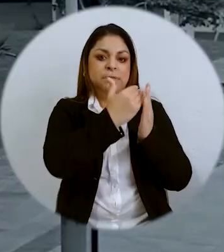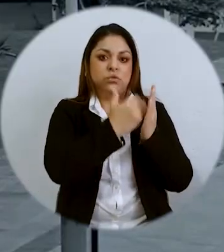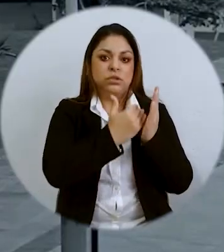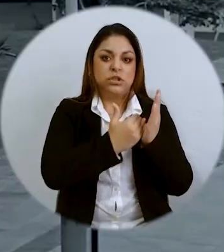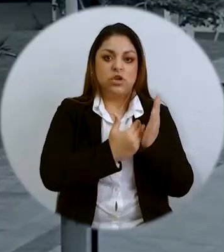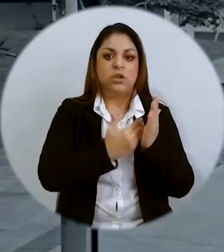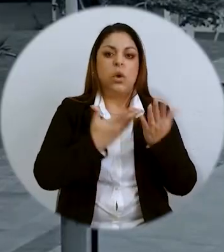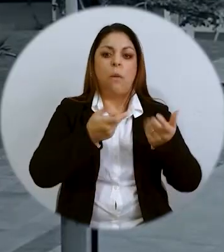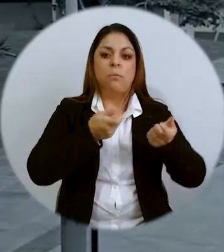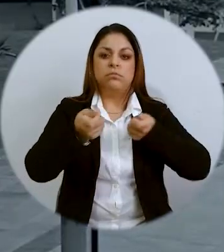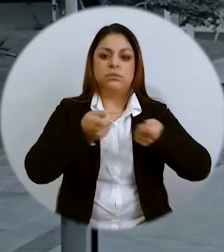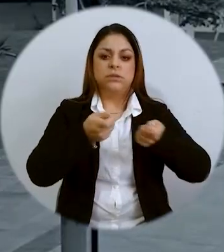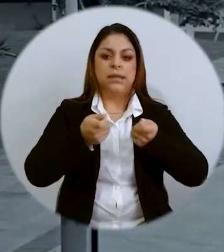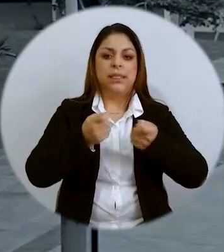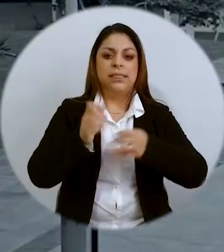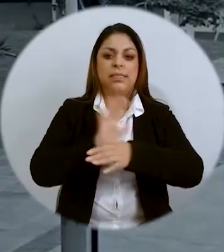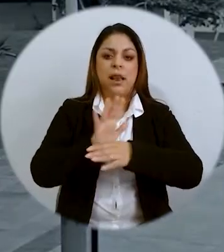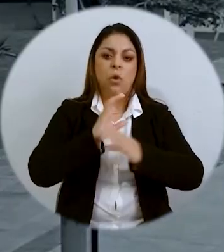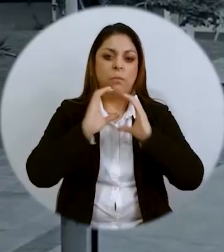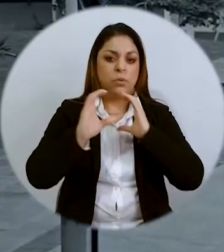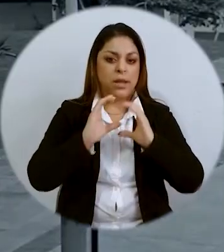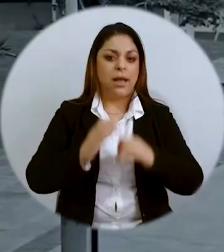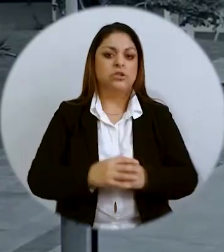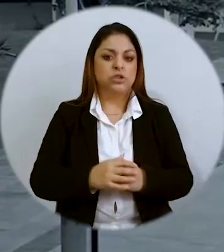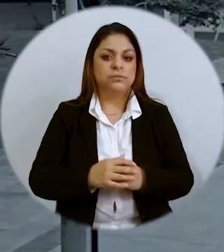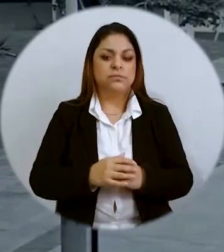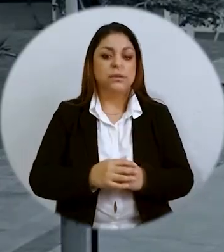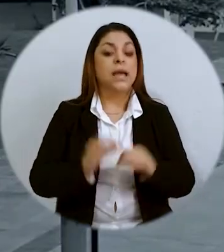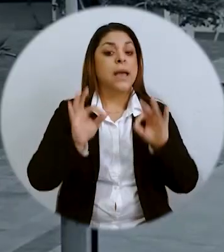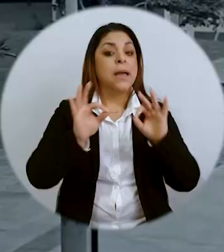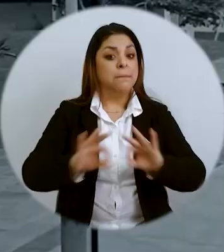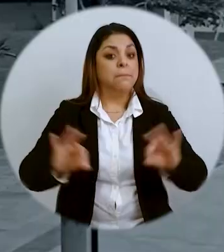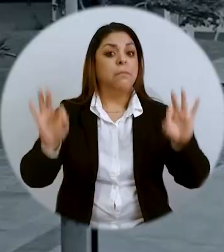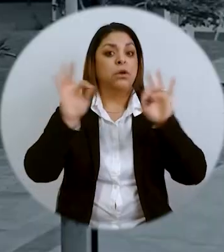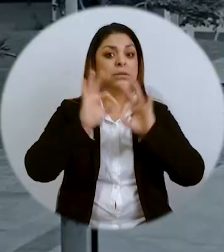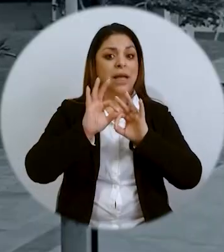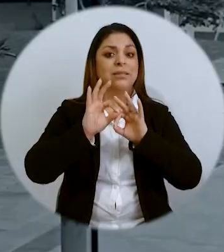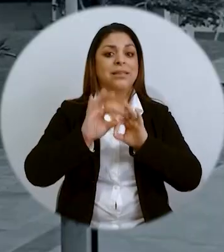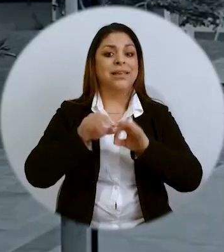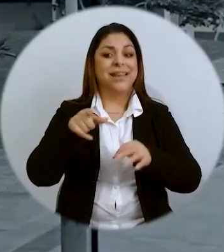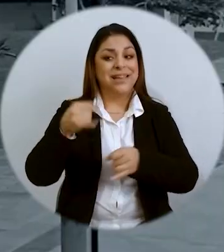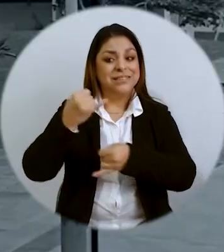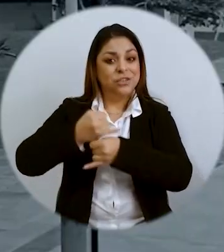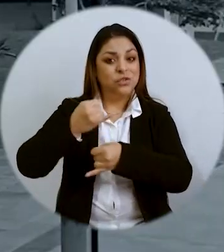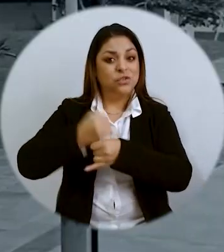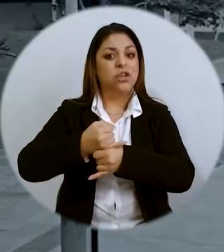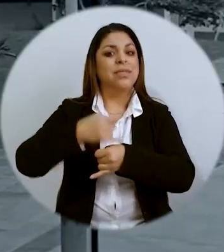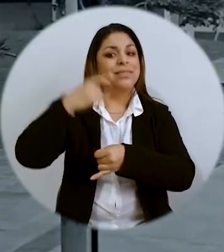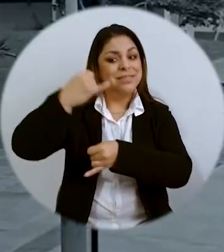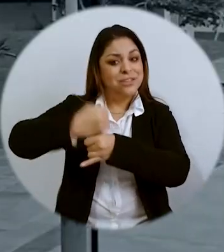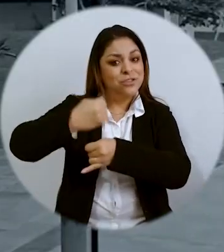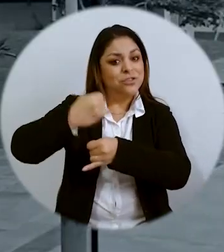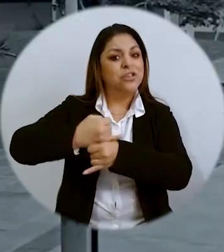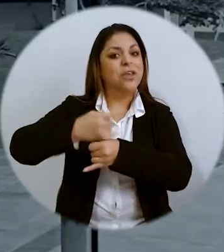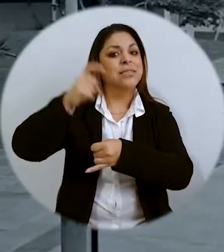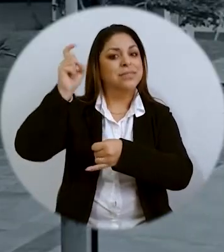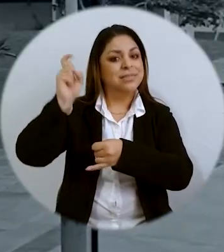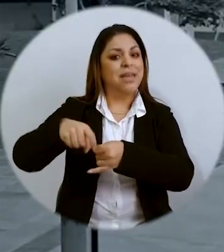las telecomunicaciones, etcétera. La importancia de que esta institucionalidad sea una